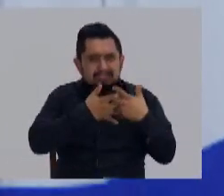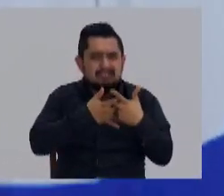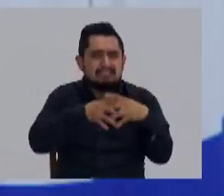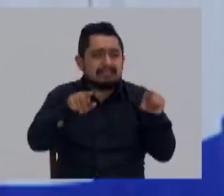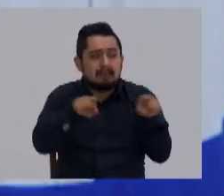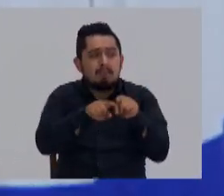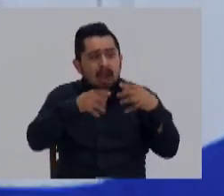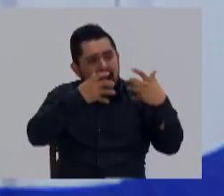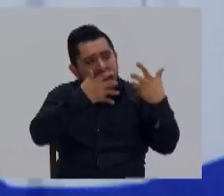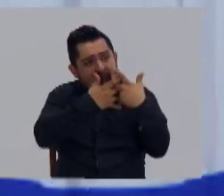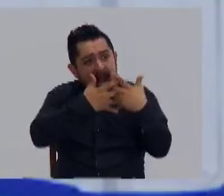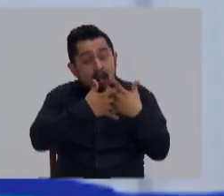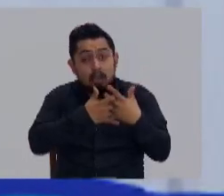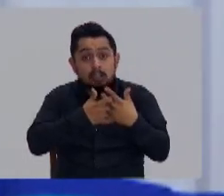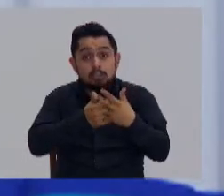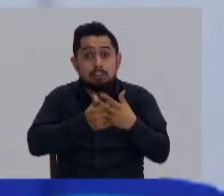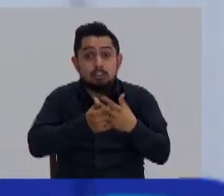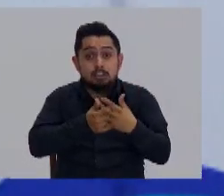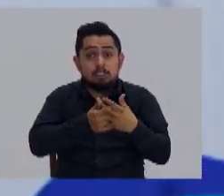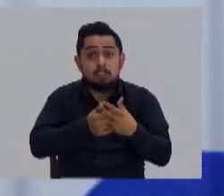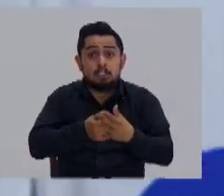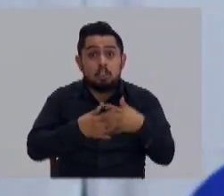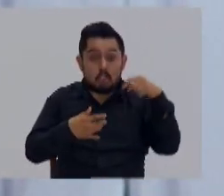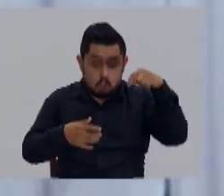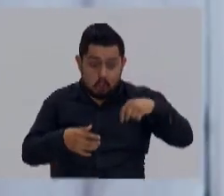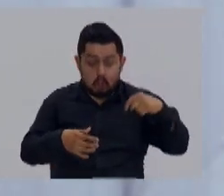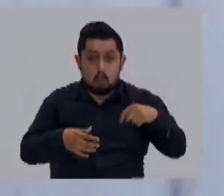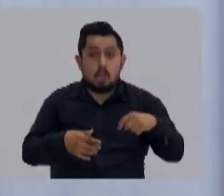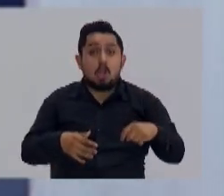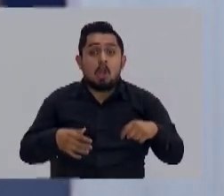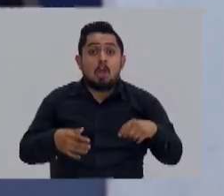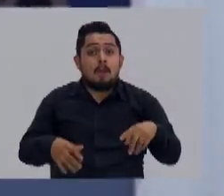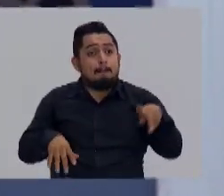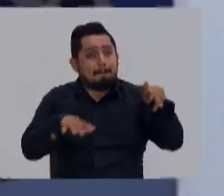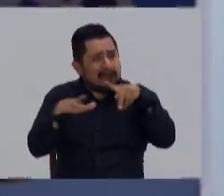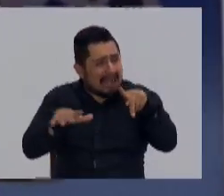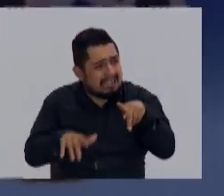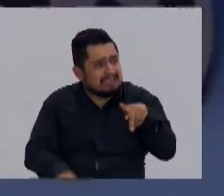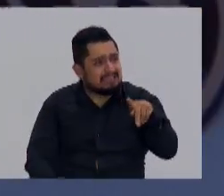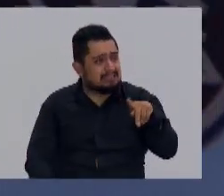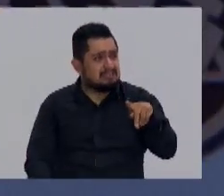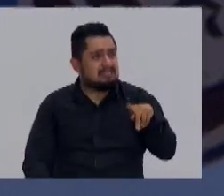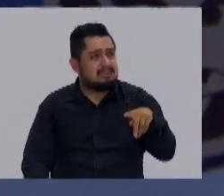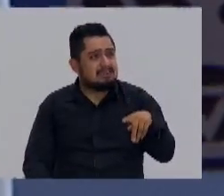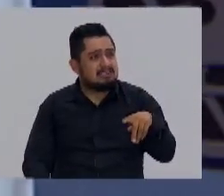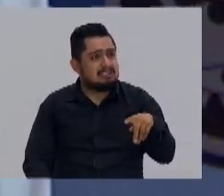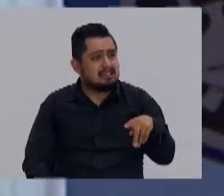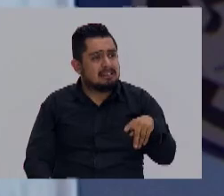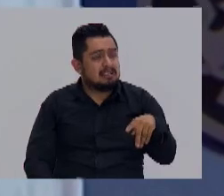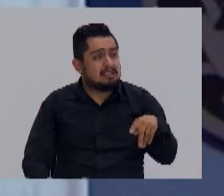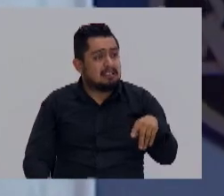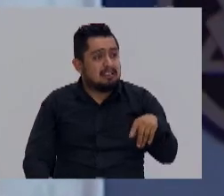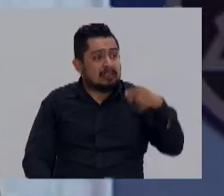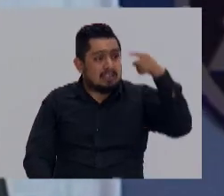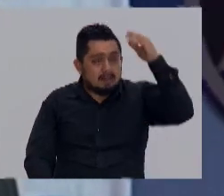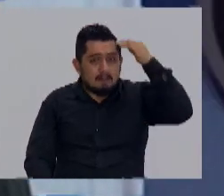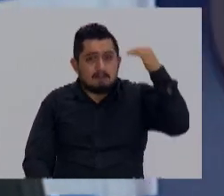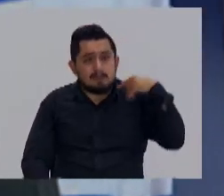hermano. Oiga, hermano, hermana Patty, y salí embarazada.